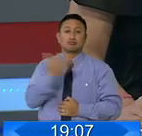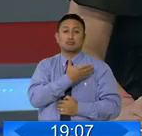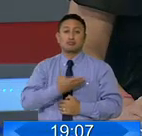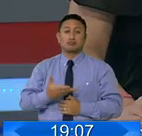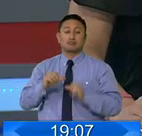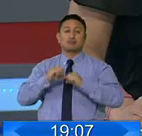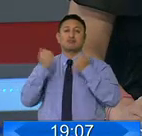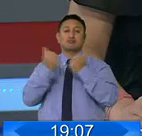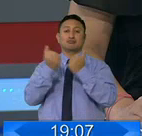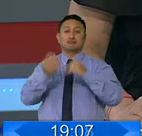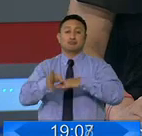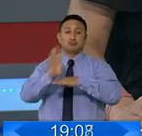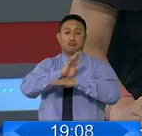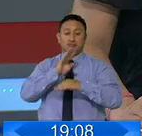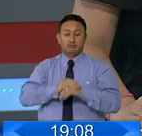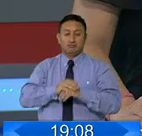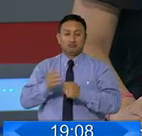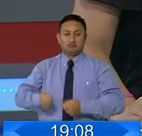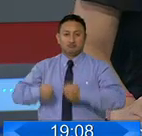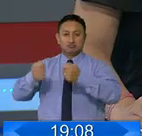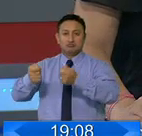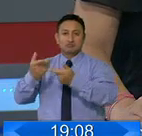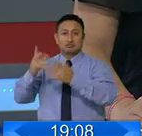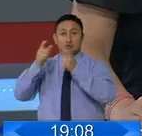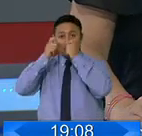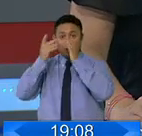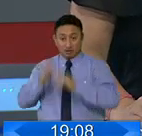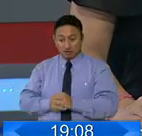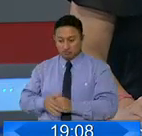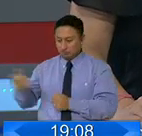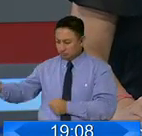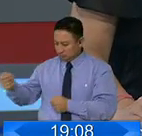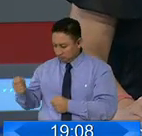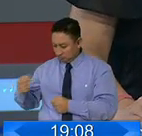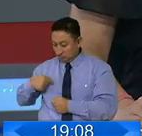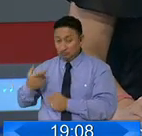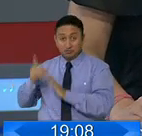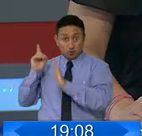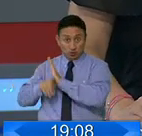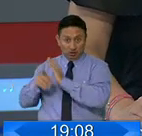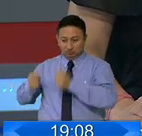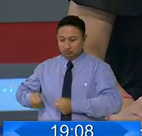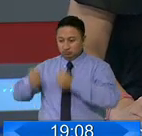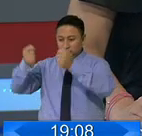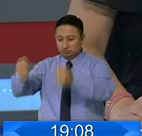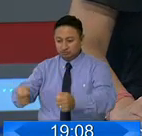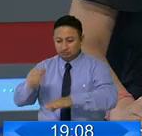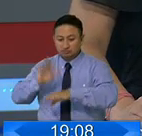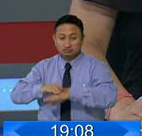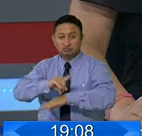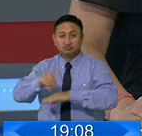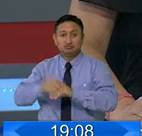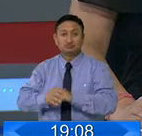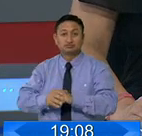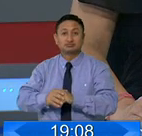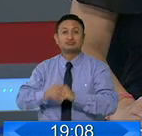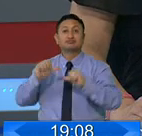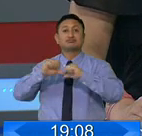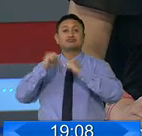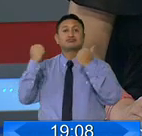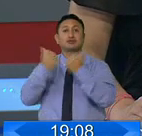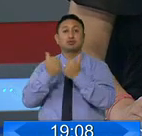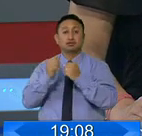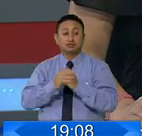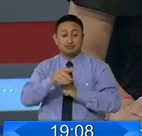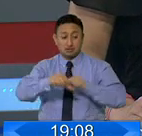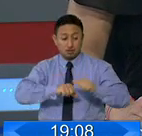de la Asamblea Nacional entregó a la Fiscalía una denuncia que había llegado a su despacho por supuestos cobros indebidos de legisladores a